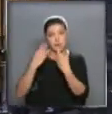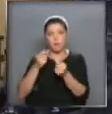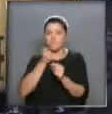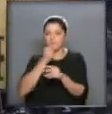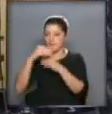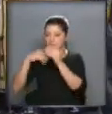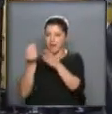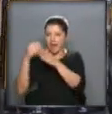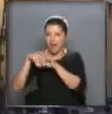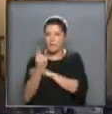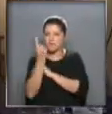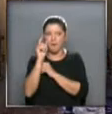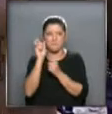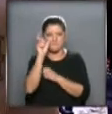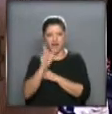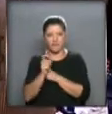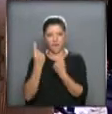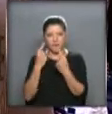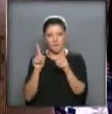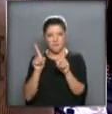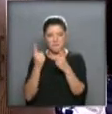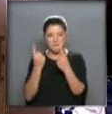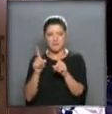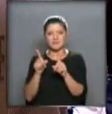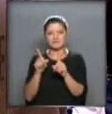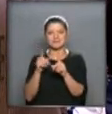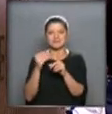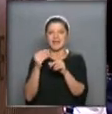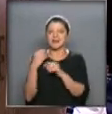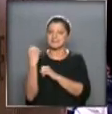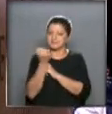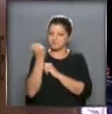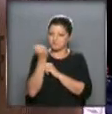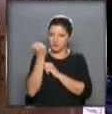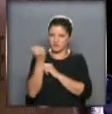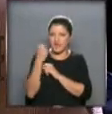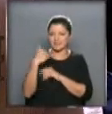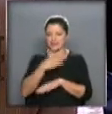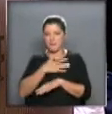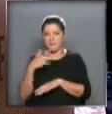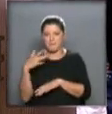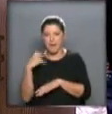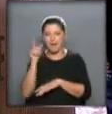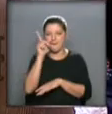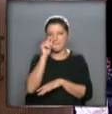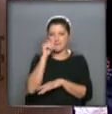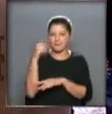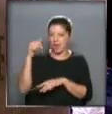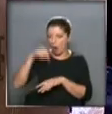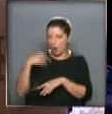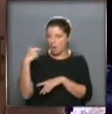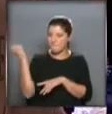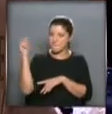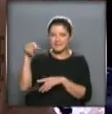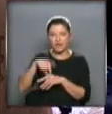en la familia, vos sabrás mejor que cualquiera lo que es tener música dentro de una familia, y que los padres hoy, por ejemplo, estén acompañando a sus